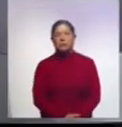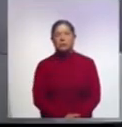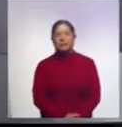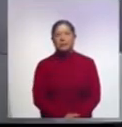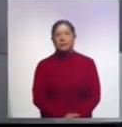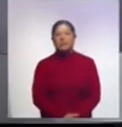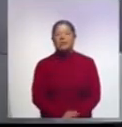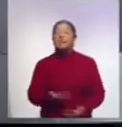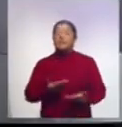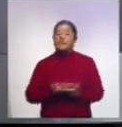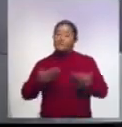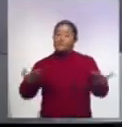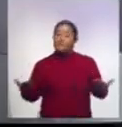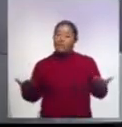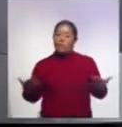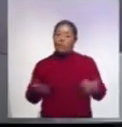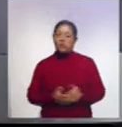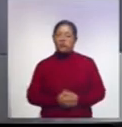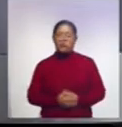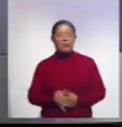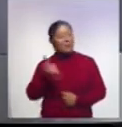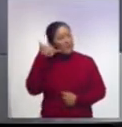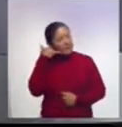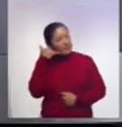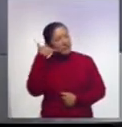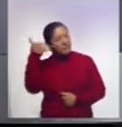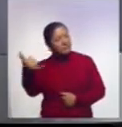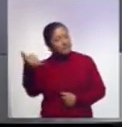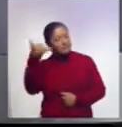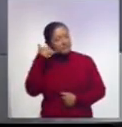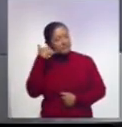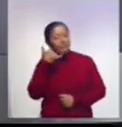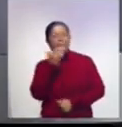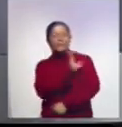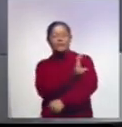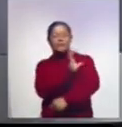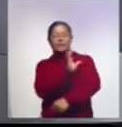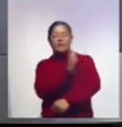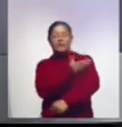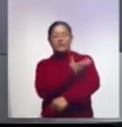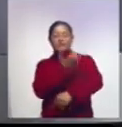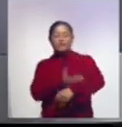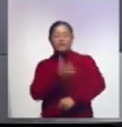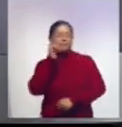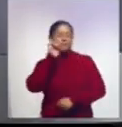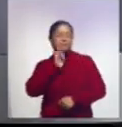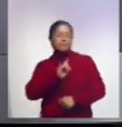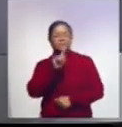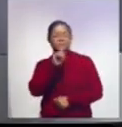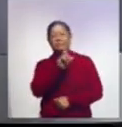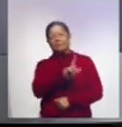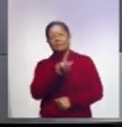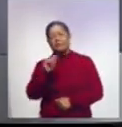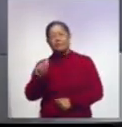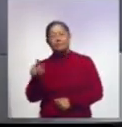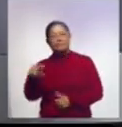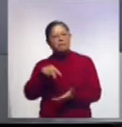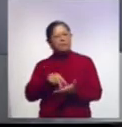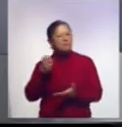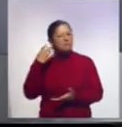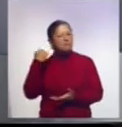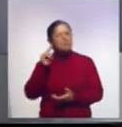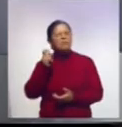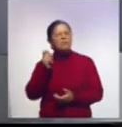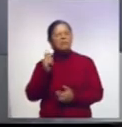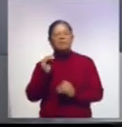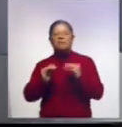Y ahora nos enlazamos vía telefónica con mi compañera Lorena Temolzin, que nos dará detalles de un foro sobre diversidad